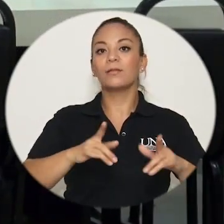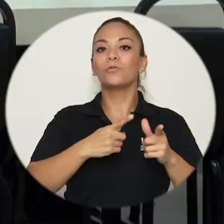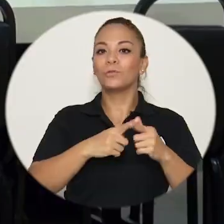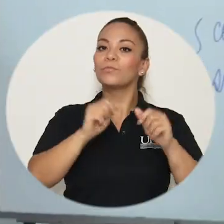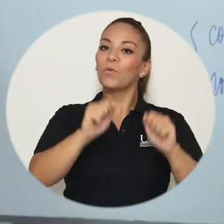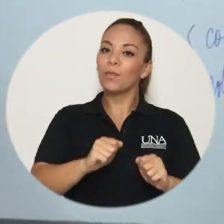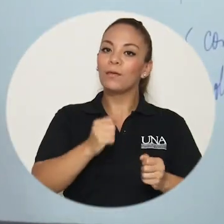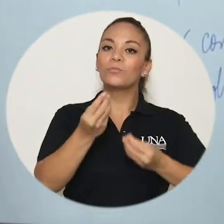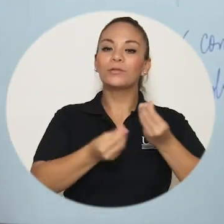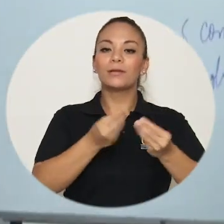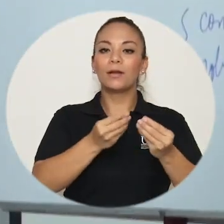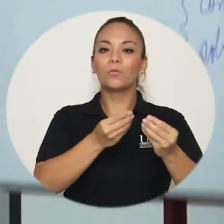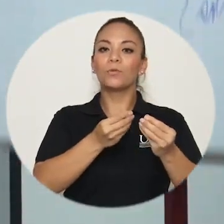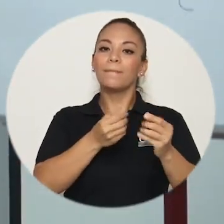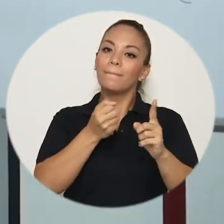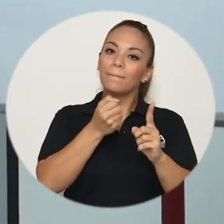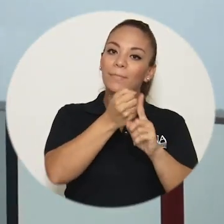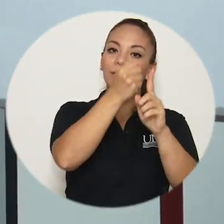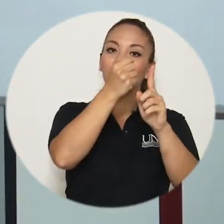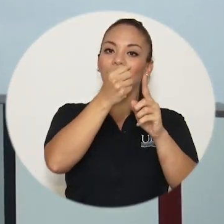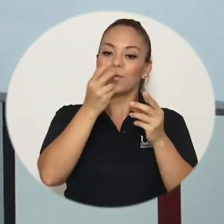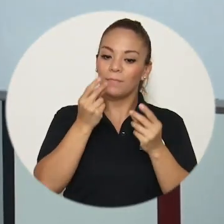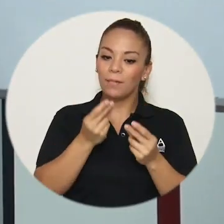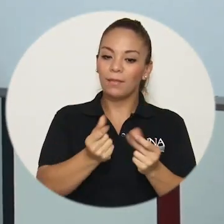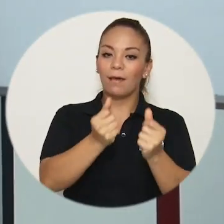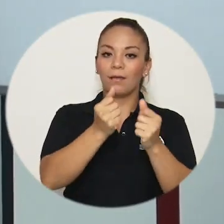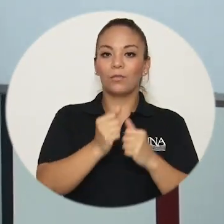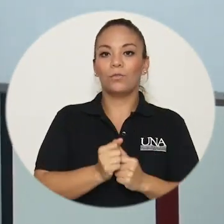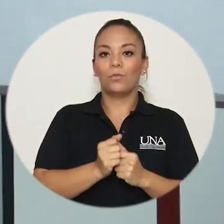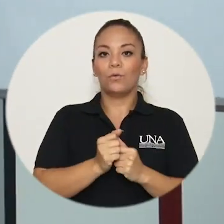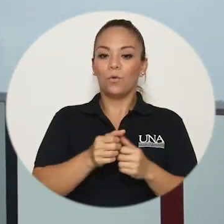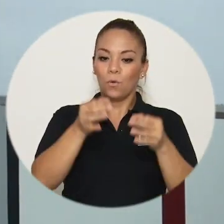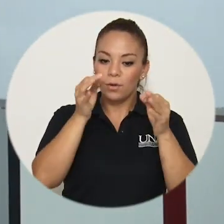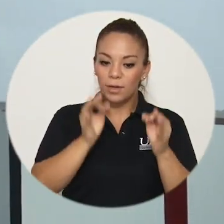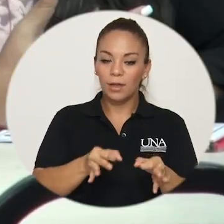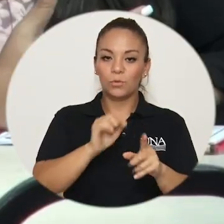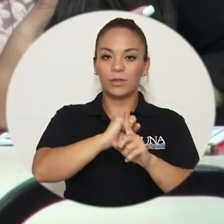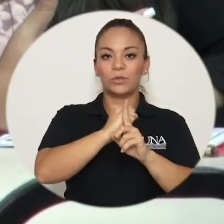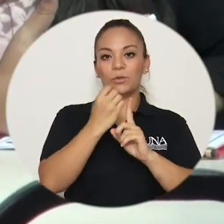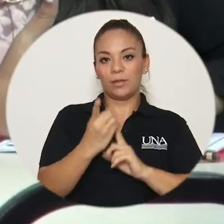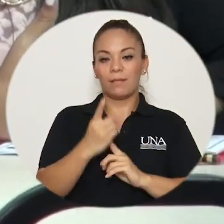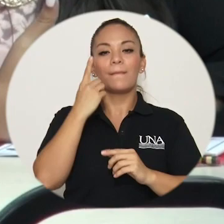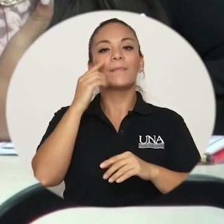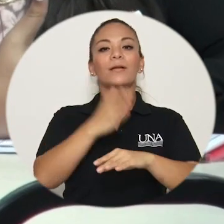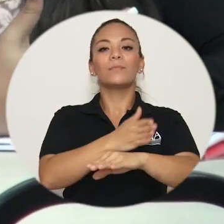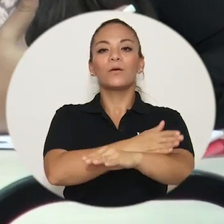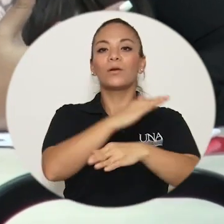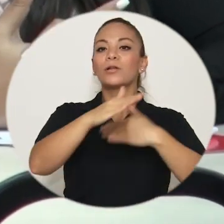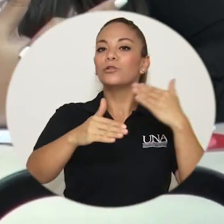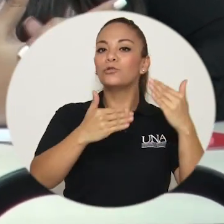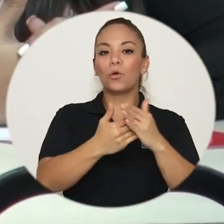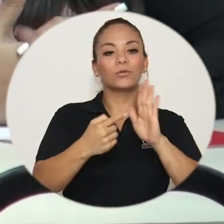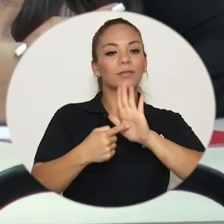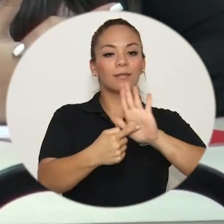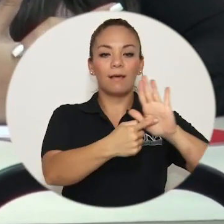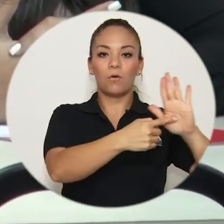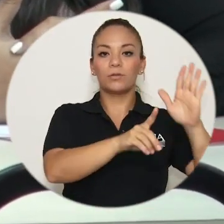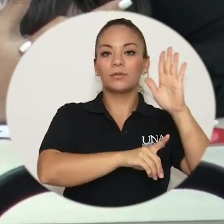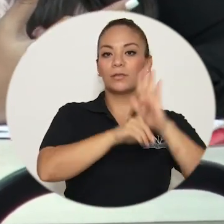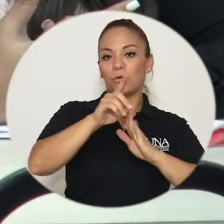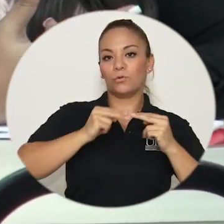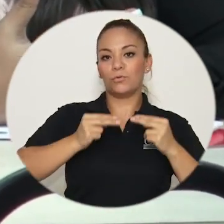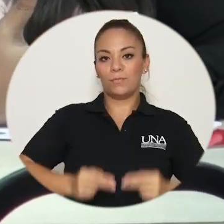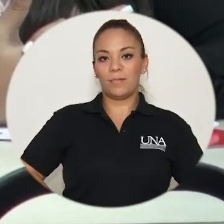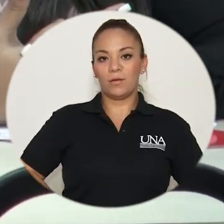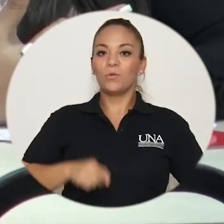ambientalmente, podemos generar un impacto inmediato, concreto, en la sociedad para mejorar todos los indicadores de